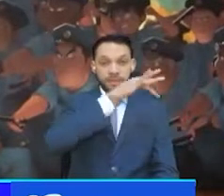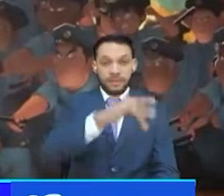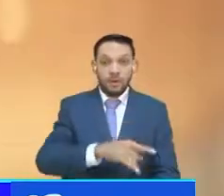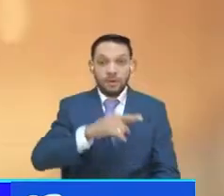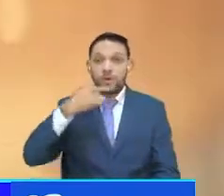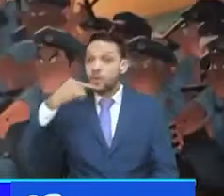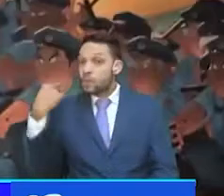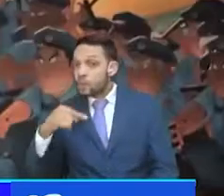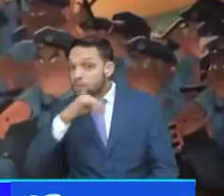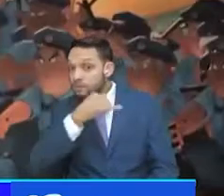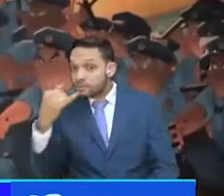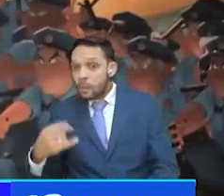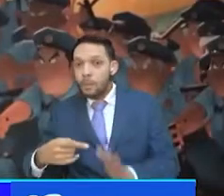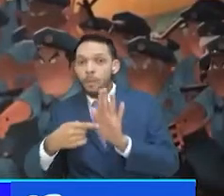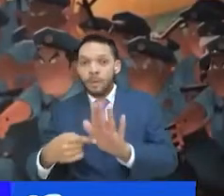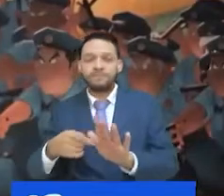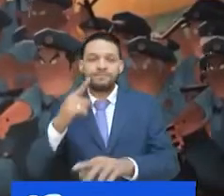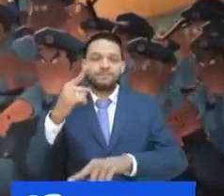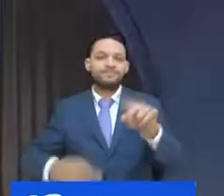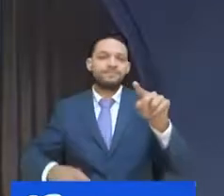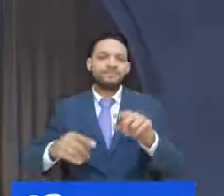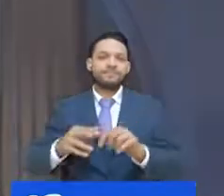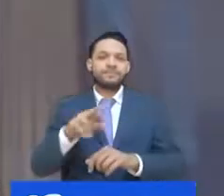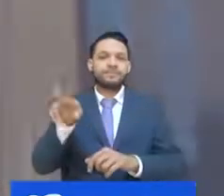salas de cine rusas.